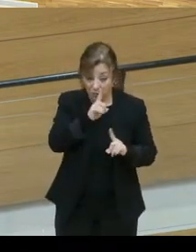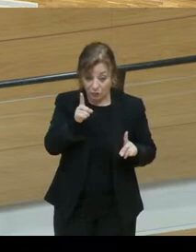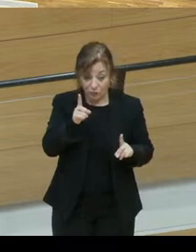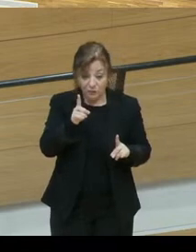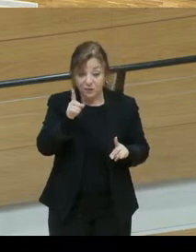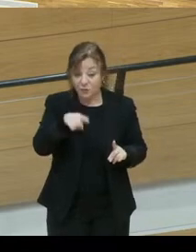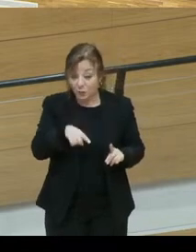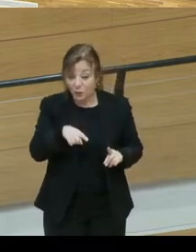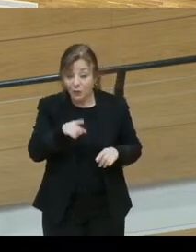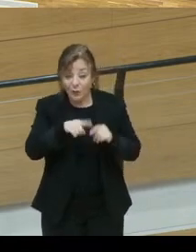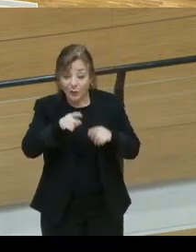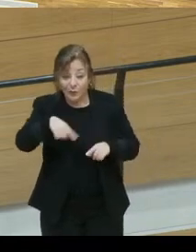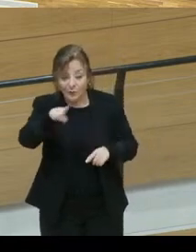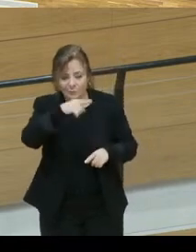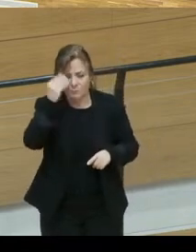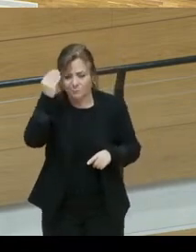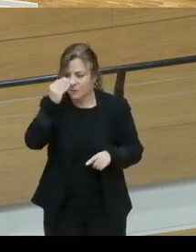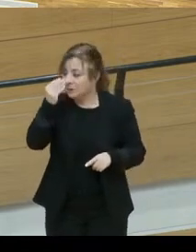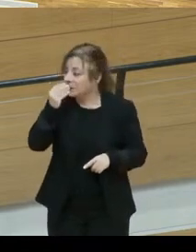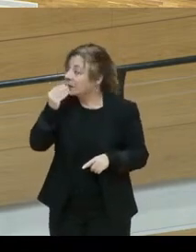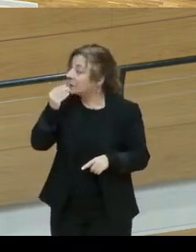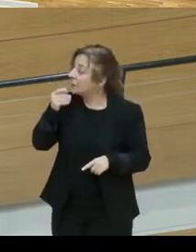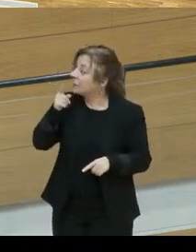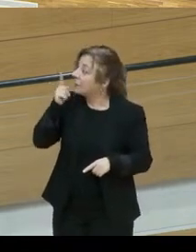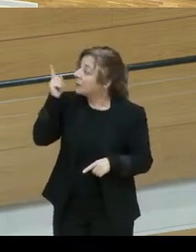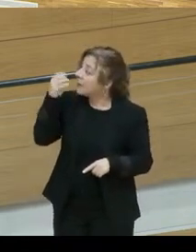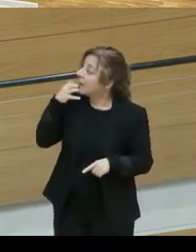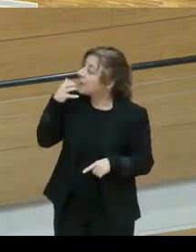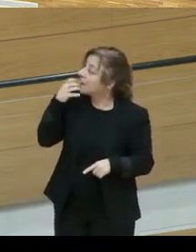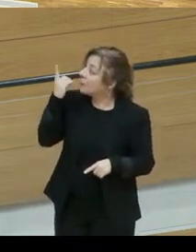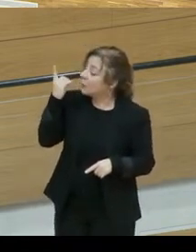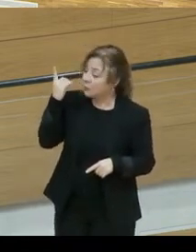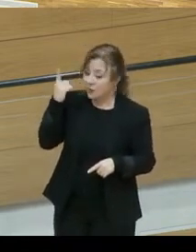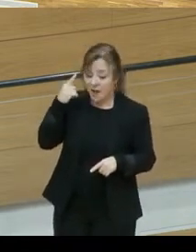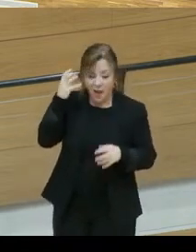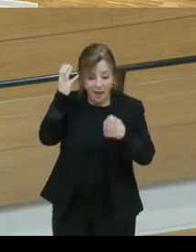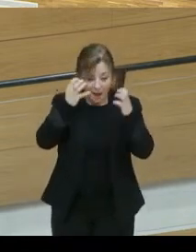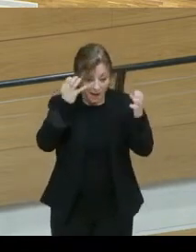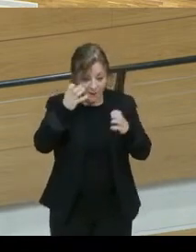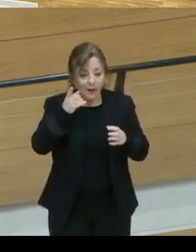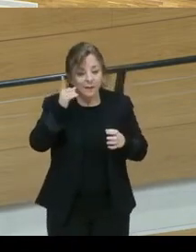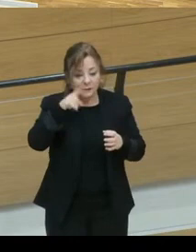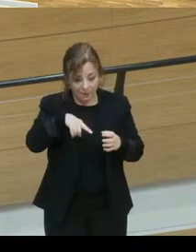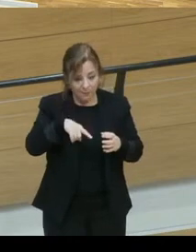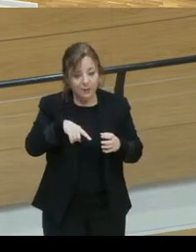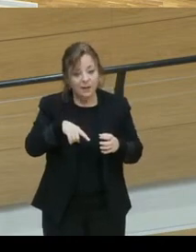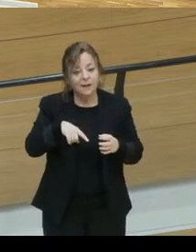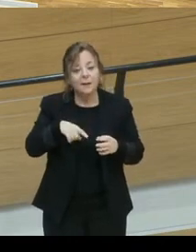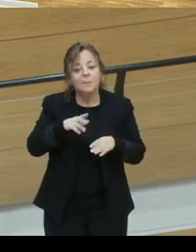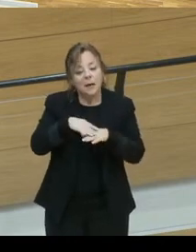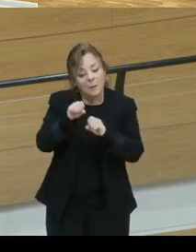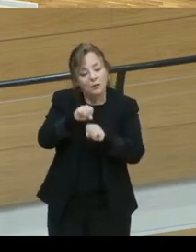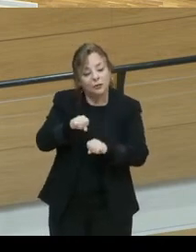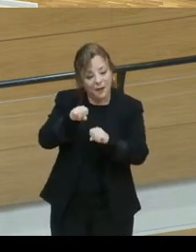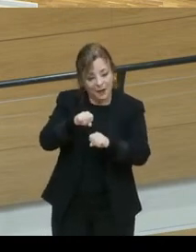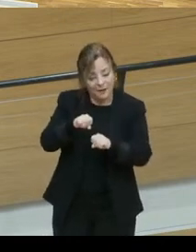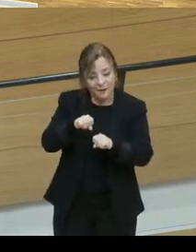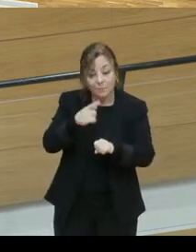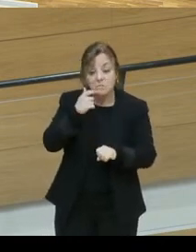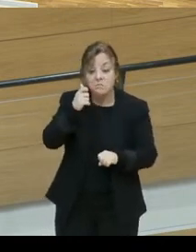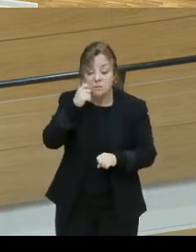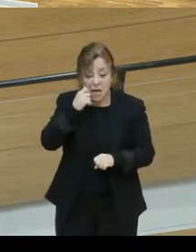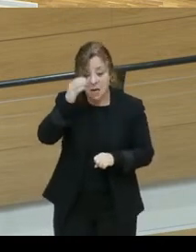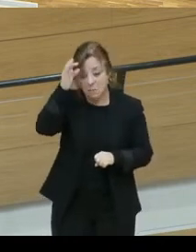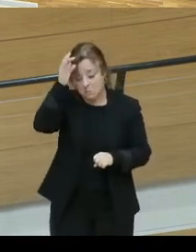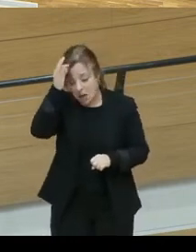uno ya está pensando en este tipo de ejemplo. Los animales también sintetizan ceras para protegerse, en la piel, en el